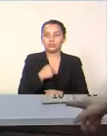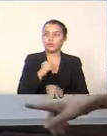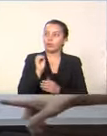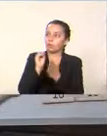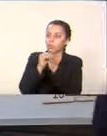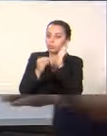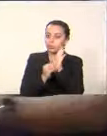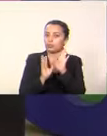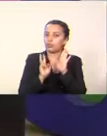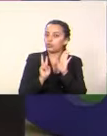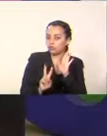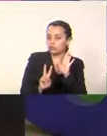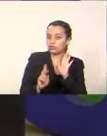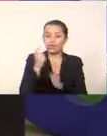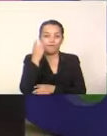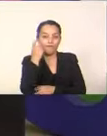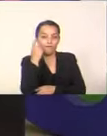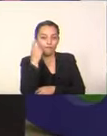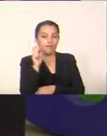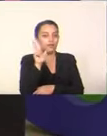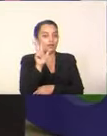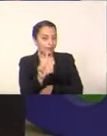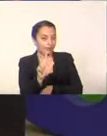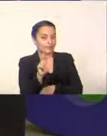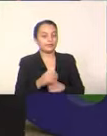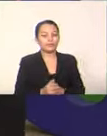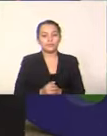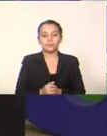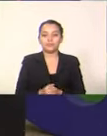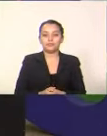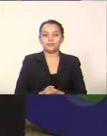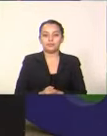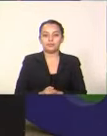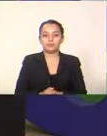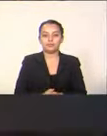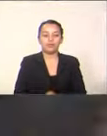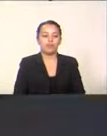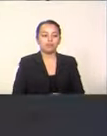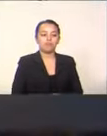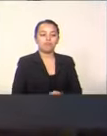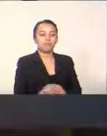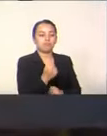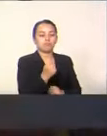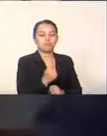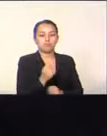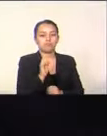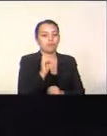necesitamos cinco, así que nos faltan tres. Nos faltan tres, entonces llevo cuatro, solo me hace falta una. Una.